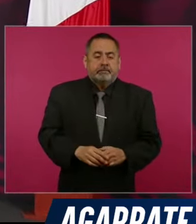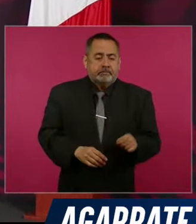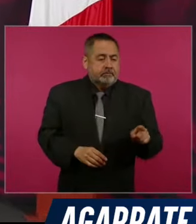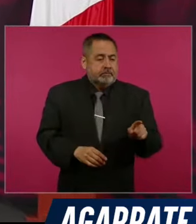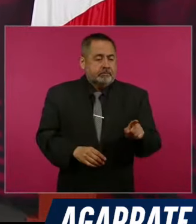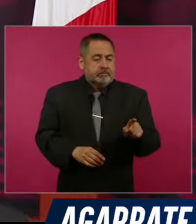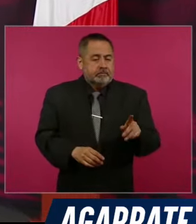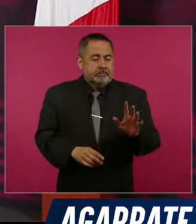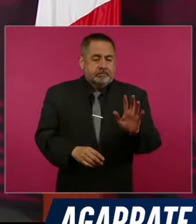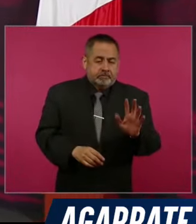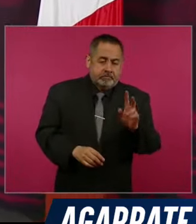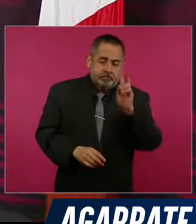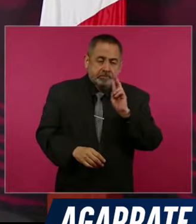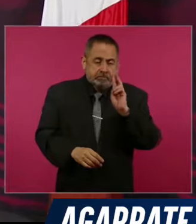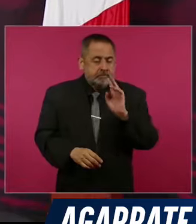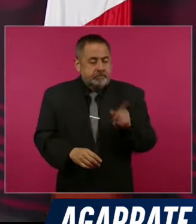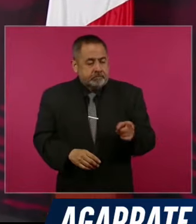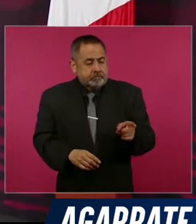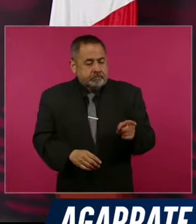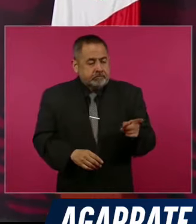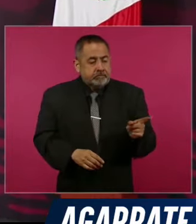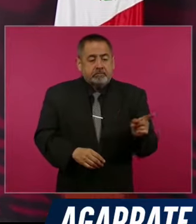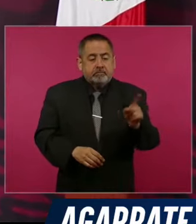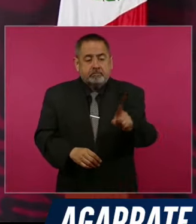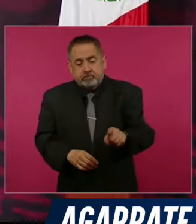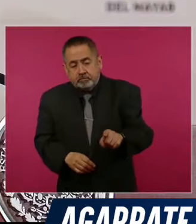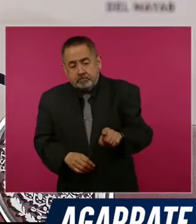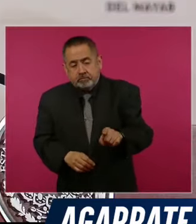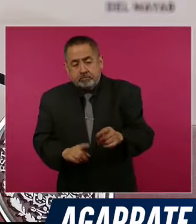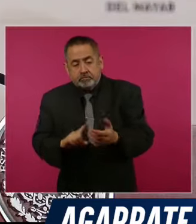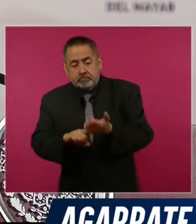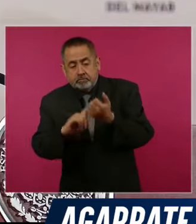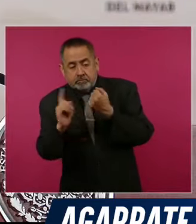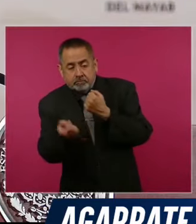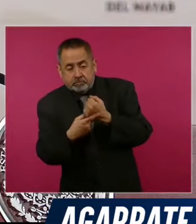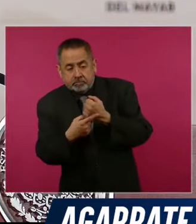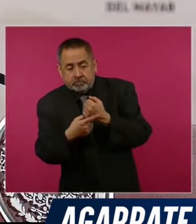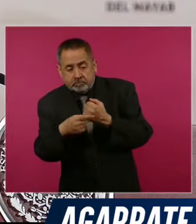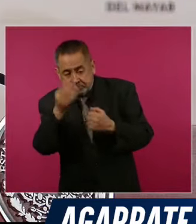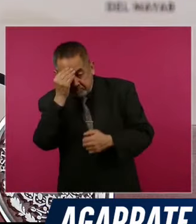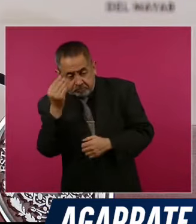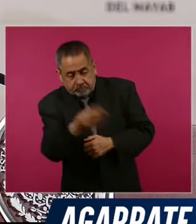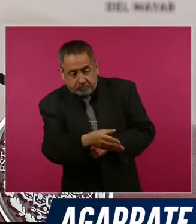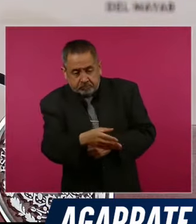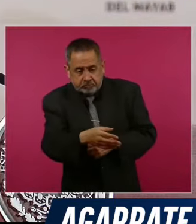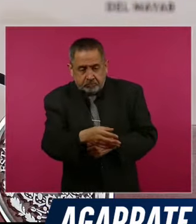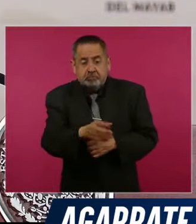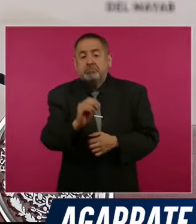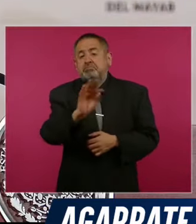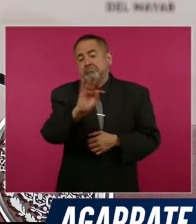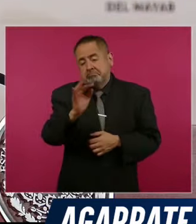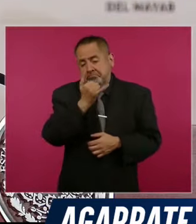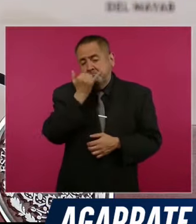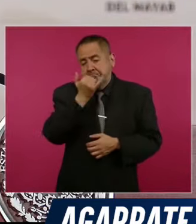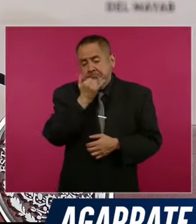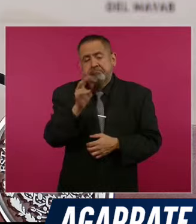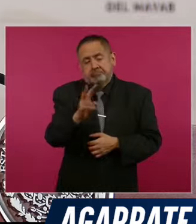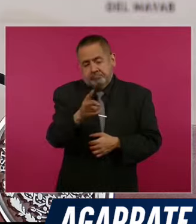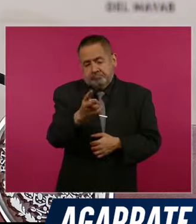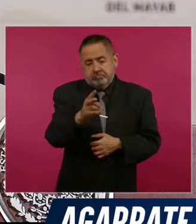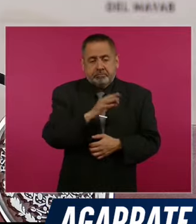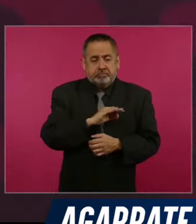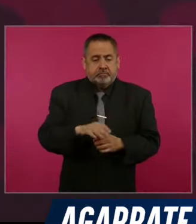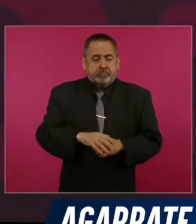haya detrás un motivo que no lo descarto el de